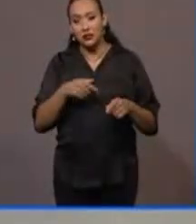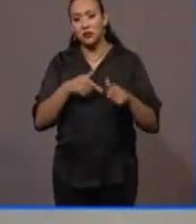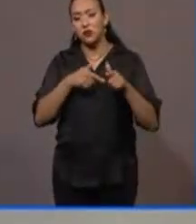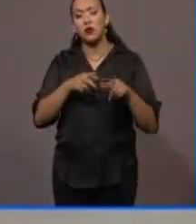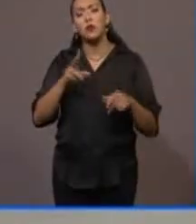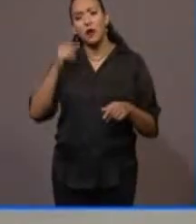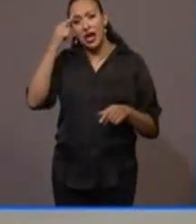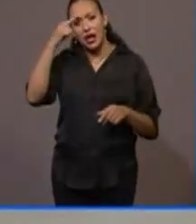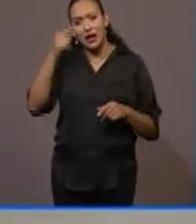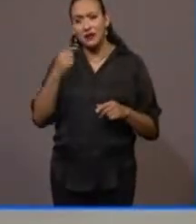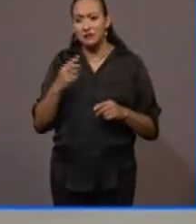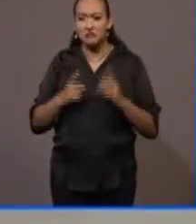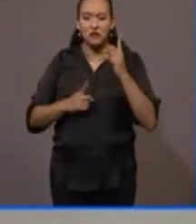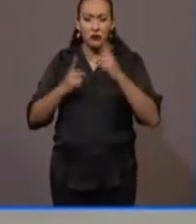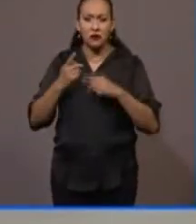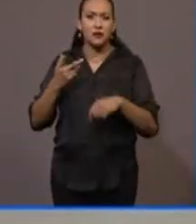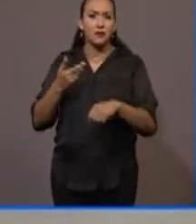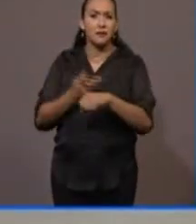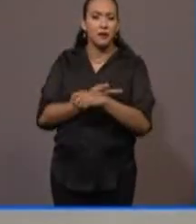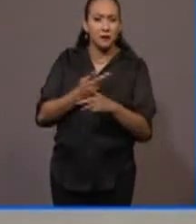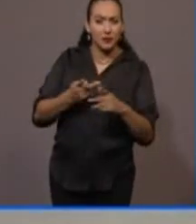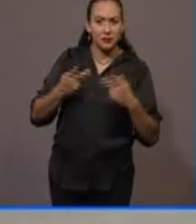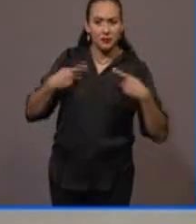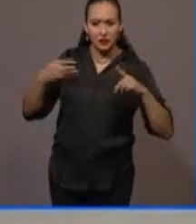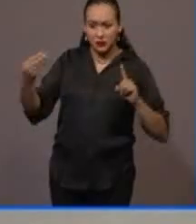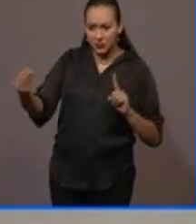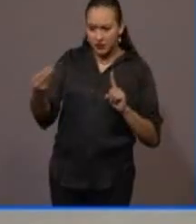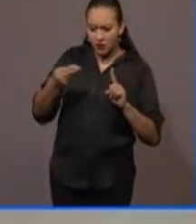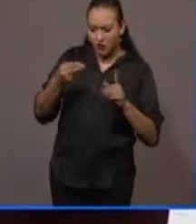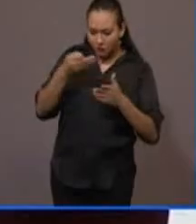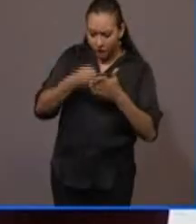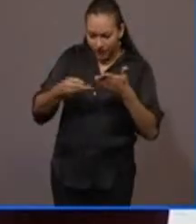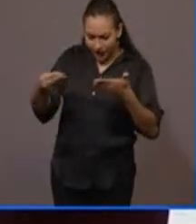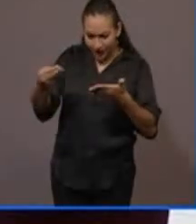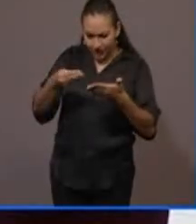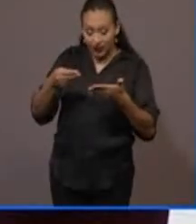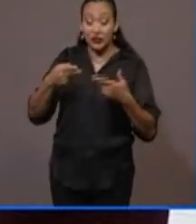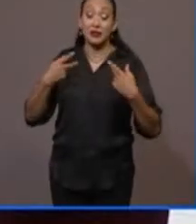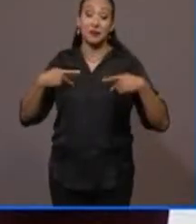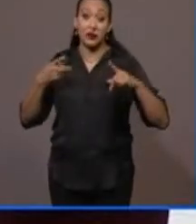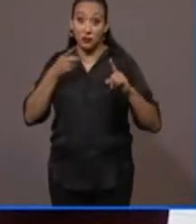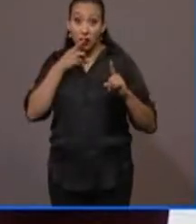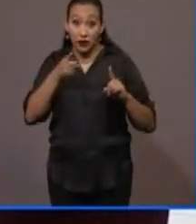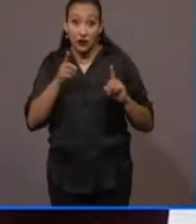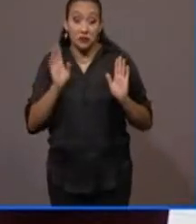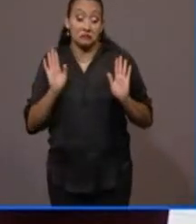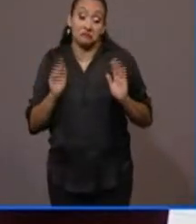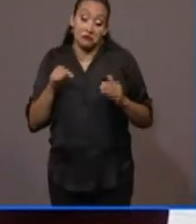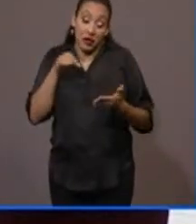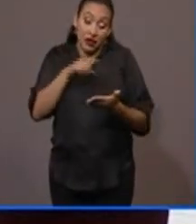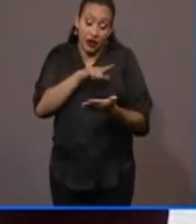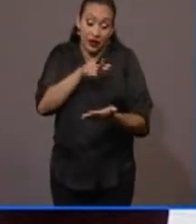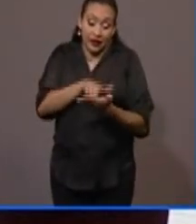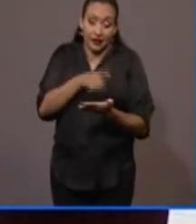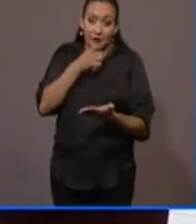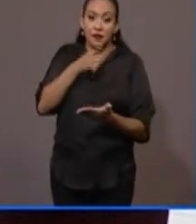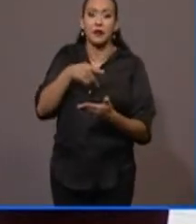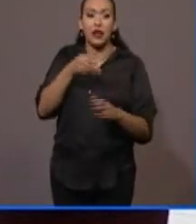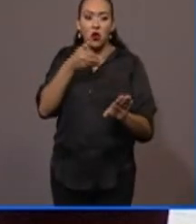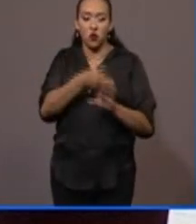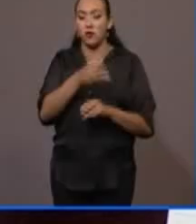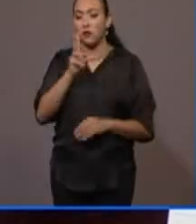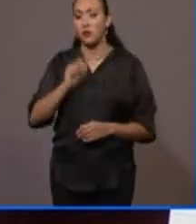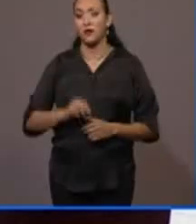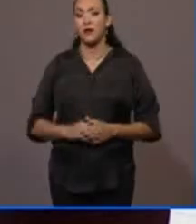a hacer conjeturas sobre la improbable realización de los actos u omisiones que el afectado da por hecho se pretenden ejecutar en su